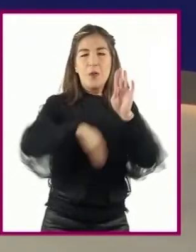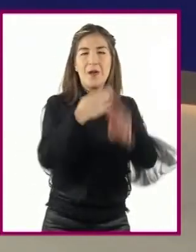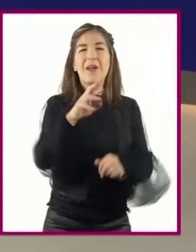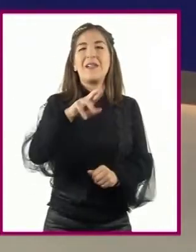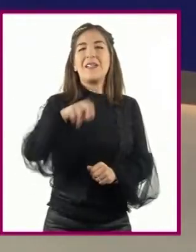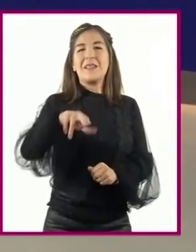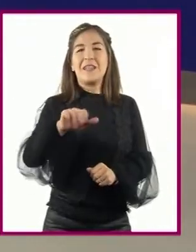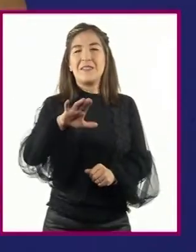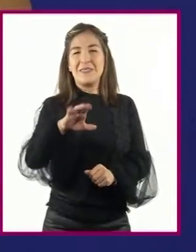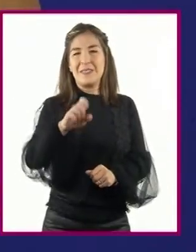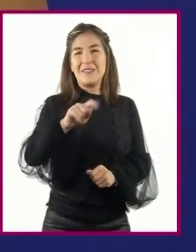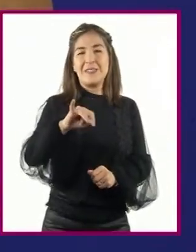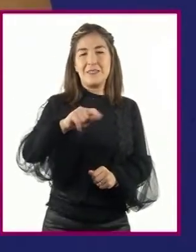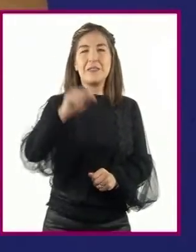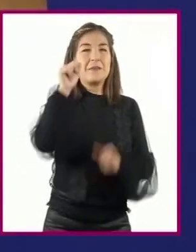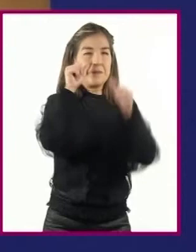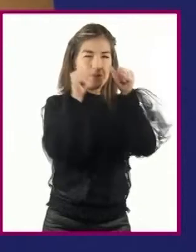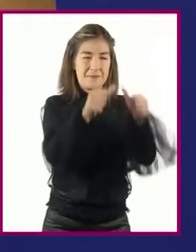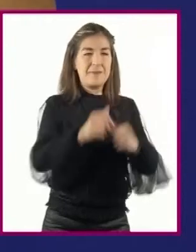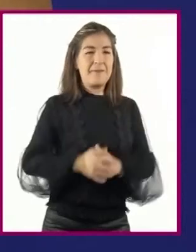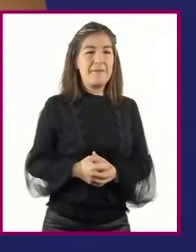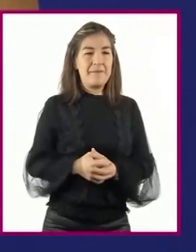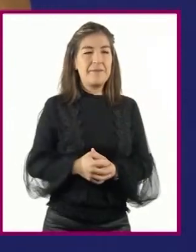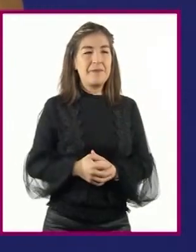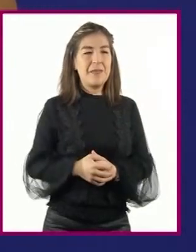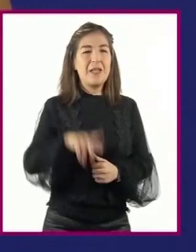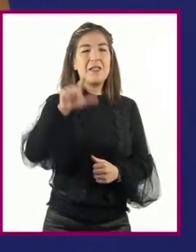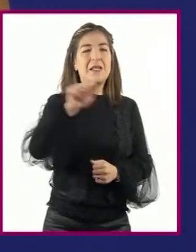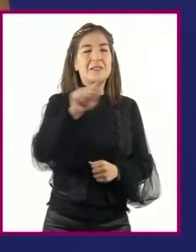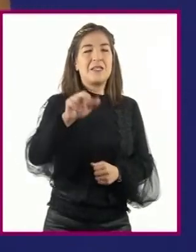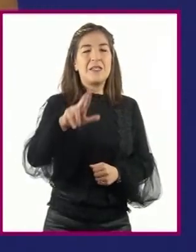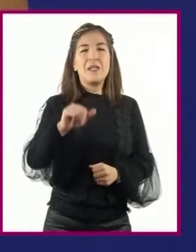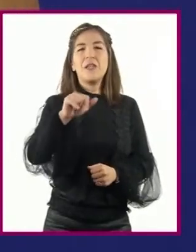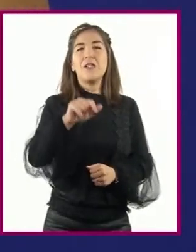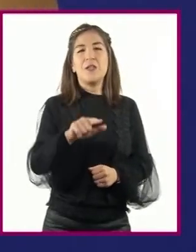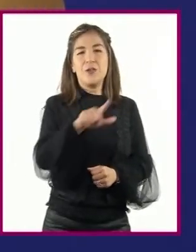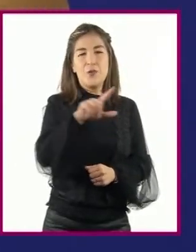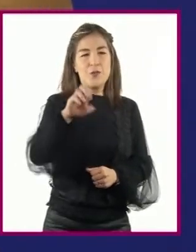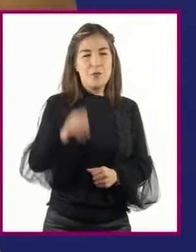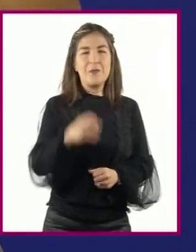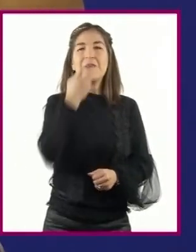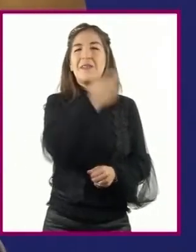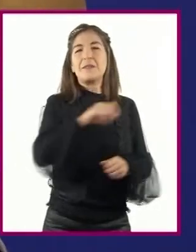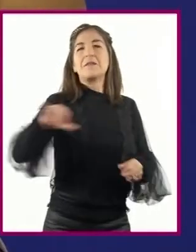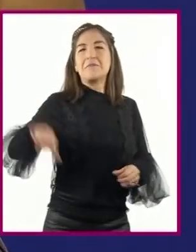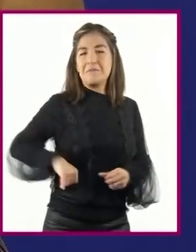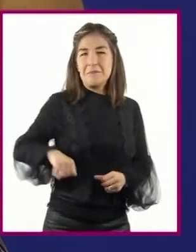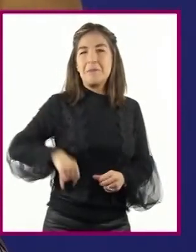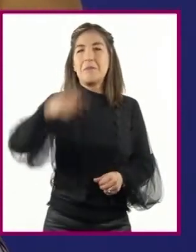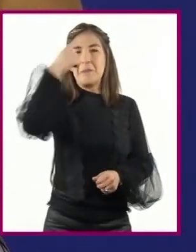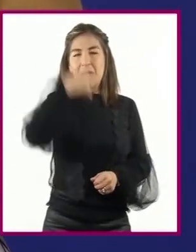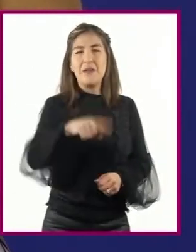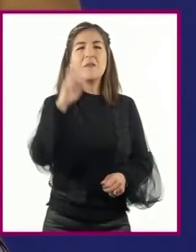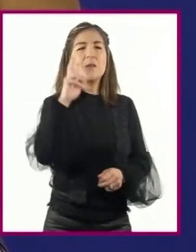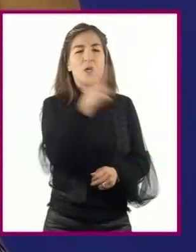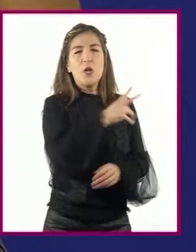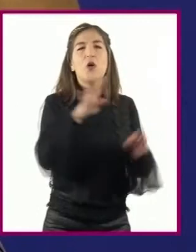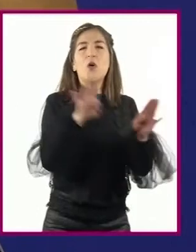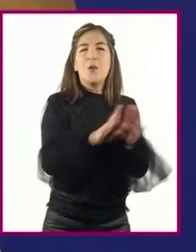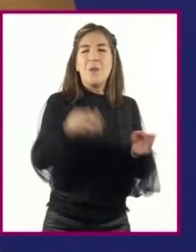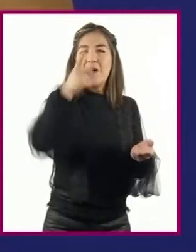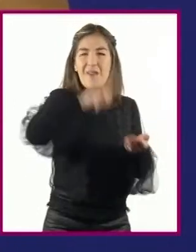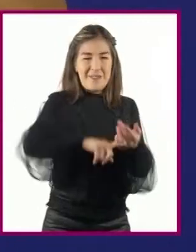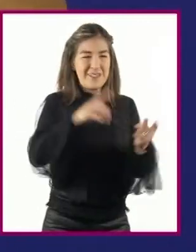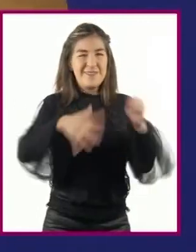renacentista. Pongan atención. Lazarillo de Tormes es interesantísima para observar una parte de